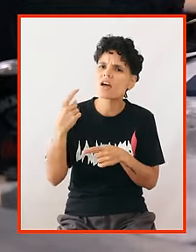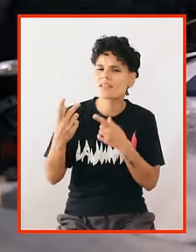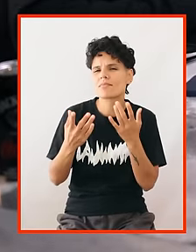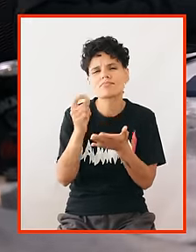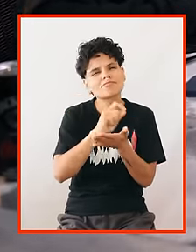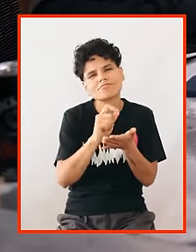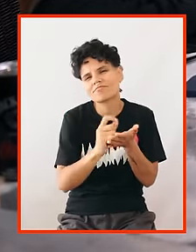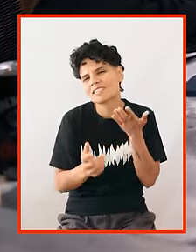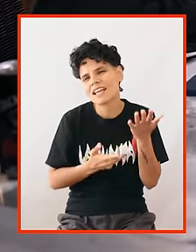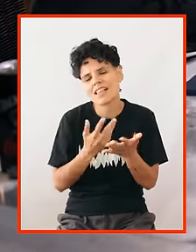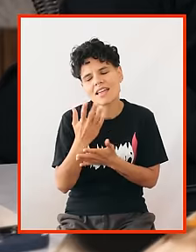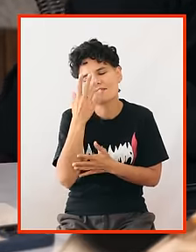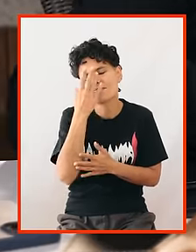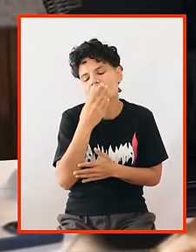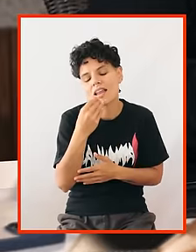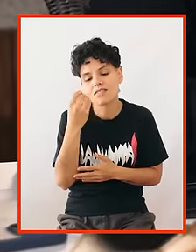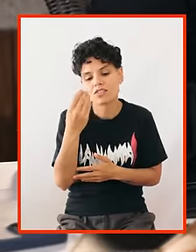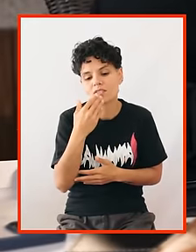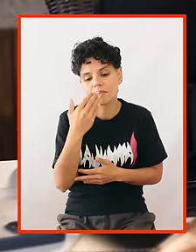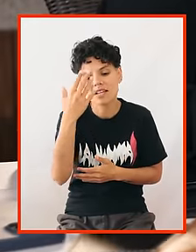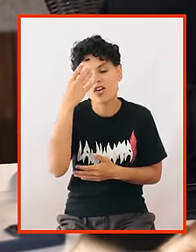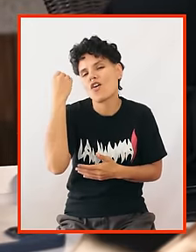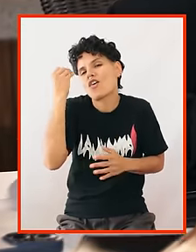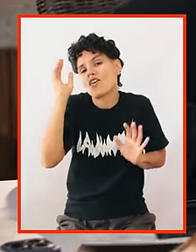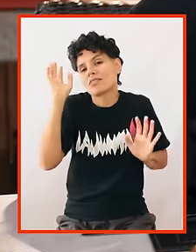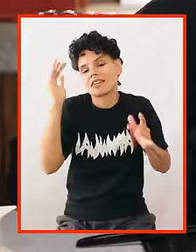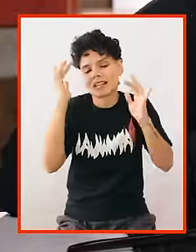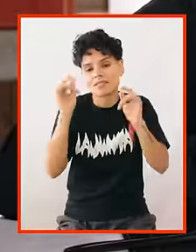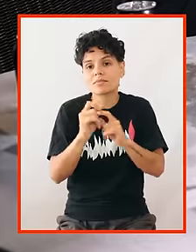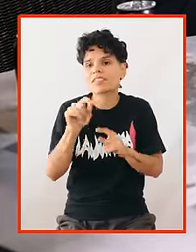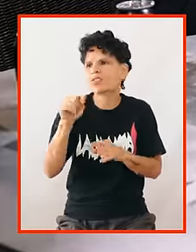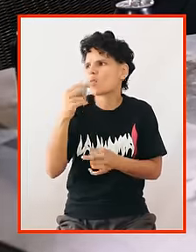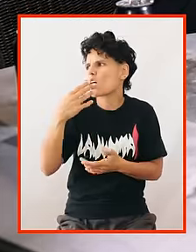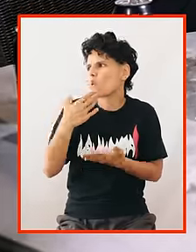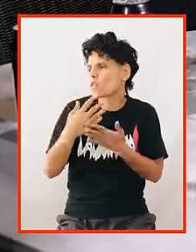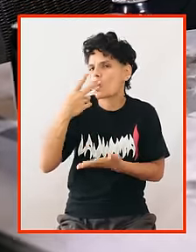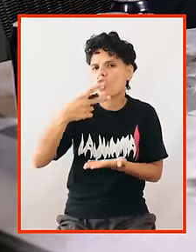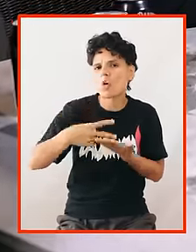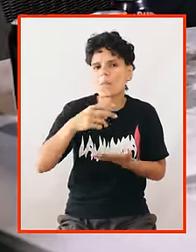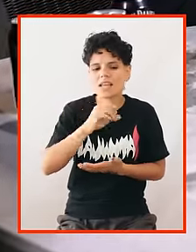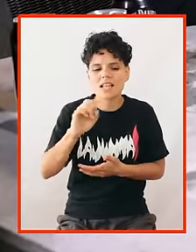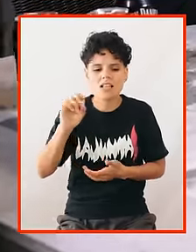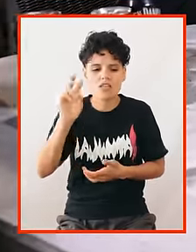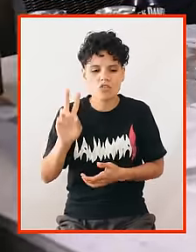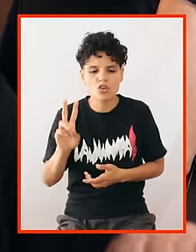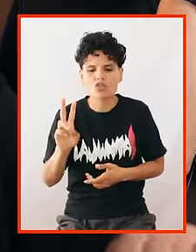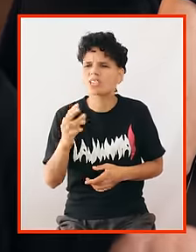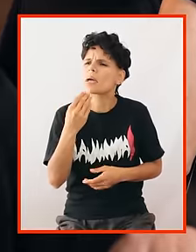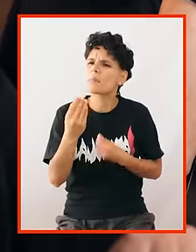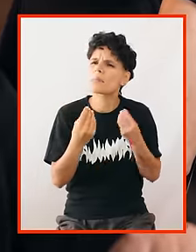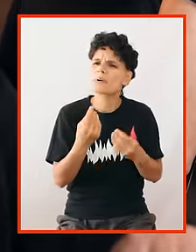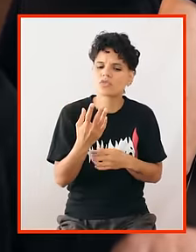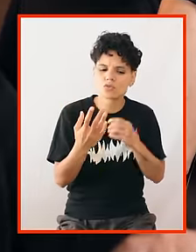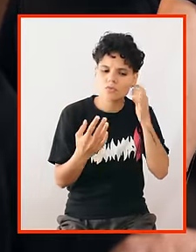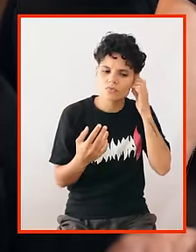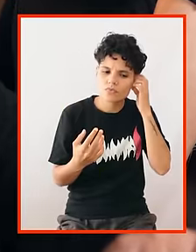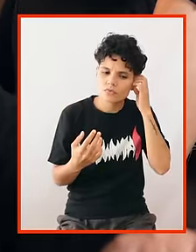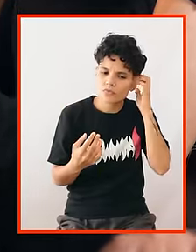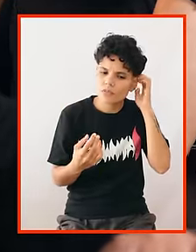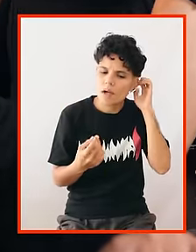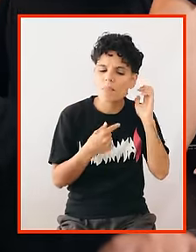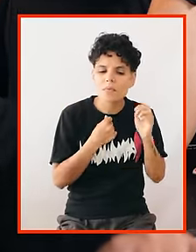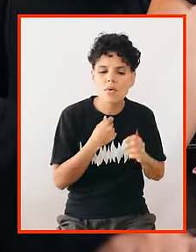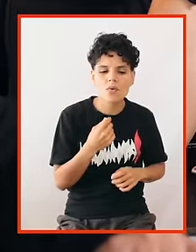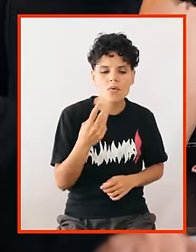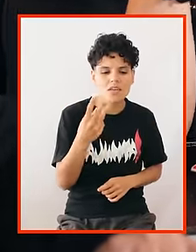¿Sí? 30 de febrero del 2002. 30 de febrero del 2002. Tú tenés buena.